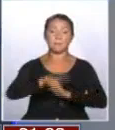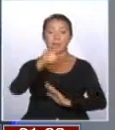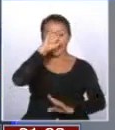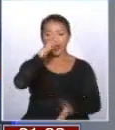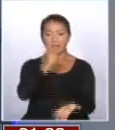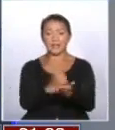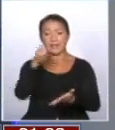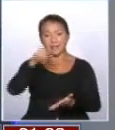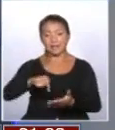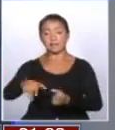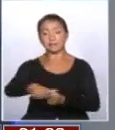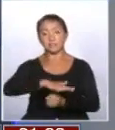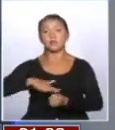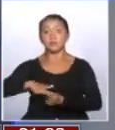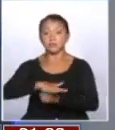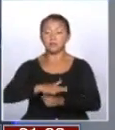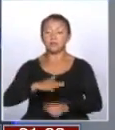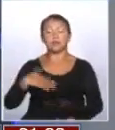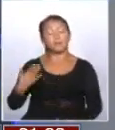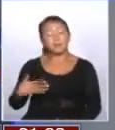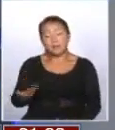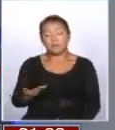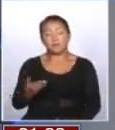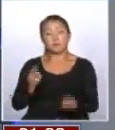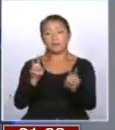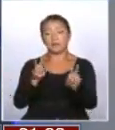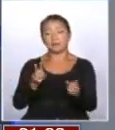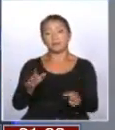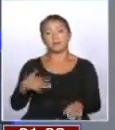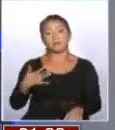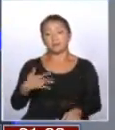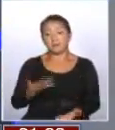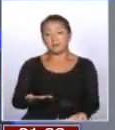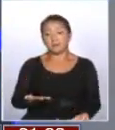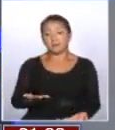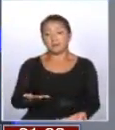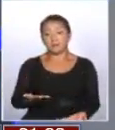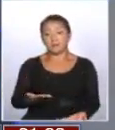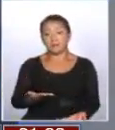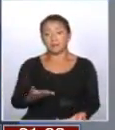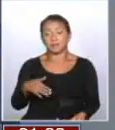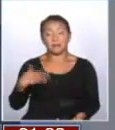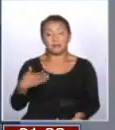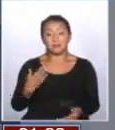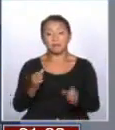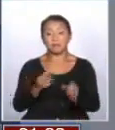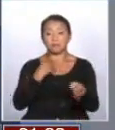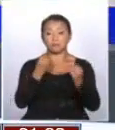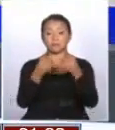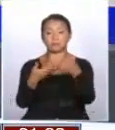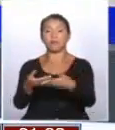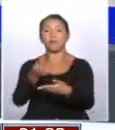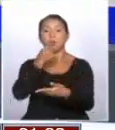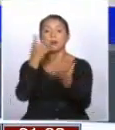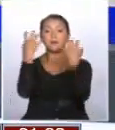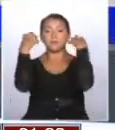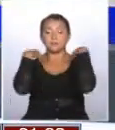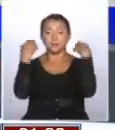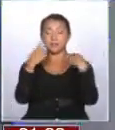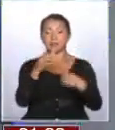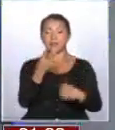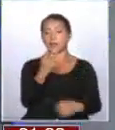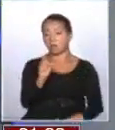esta situación que lamentamos y que forma parte de aquellas situaciones que no debiesen volver a ocurrir en nuestro país. En este caso, ¿cuál sería la responsabilidad eventual de la